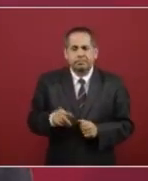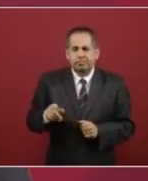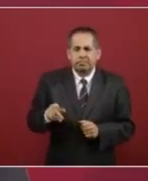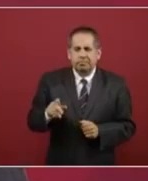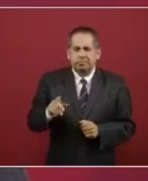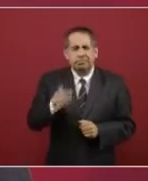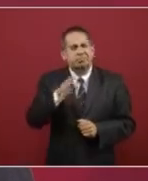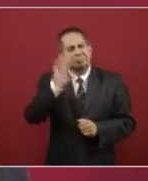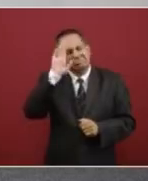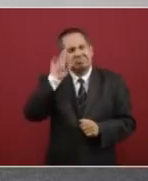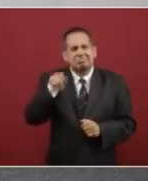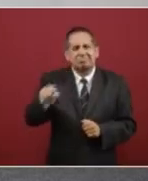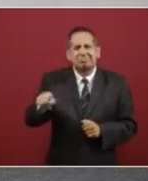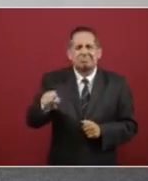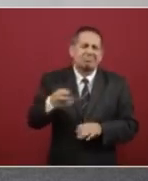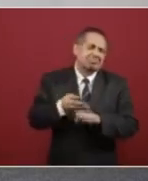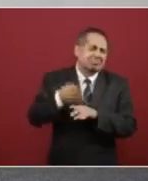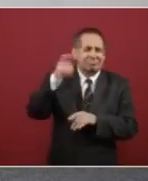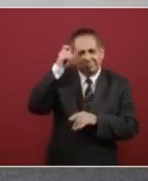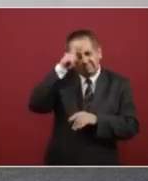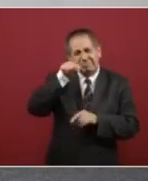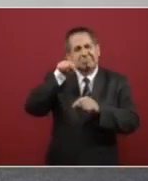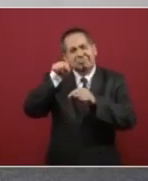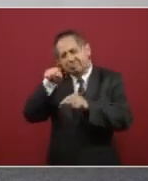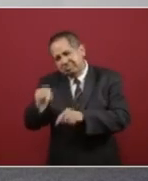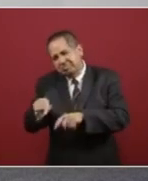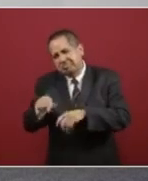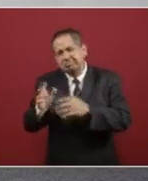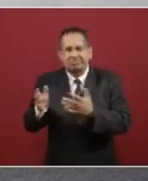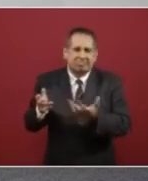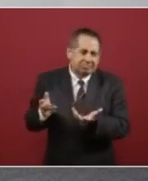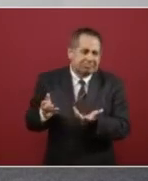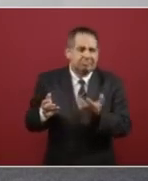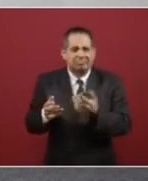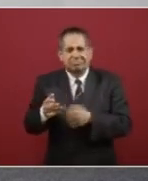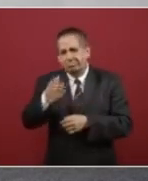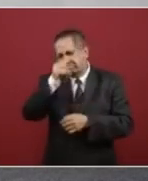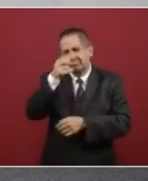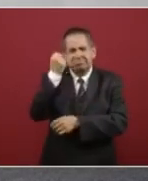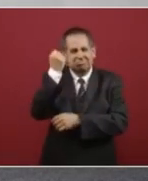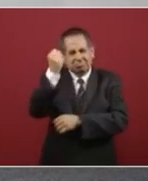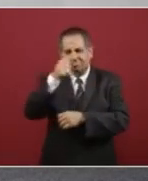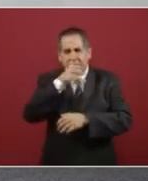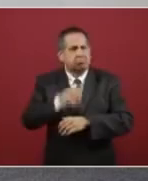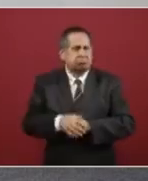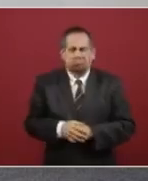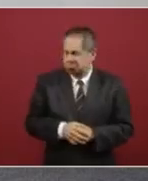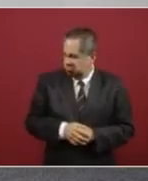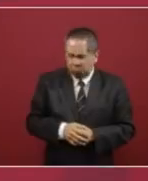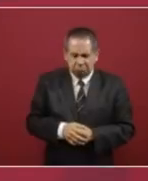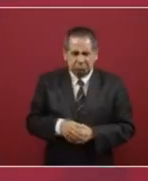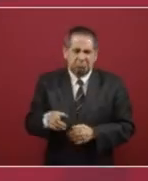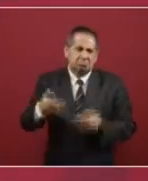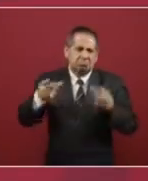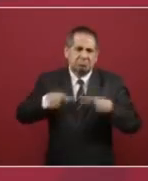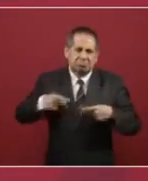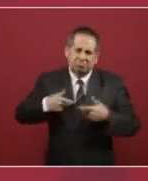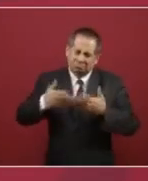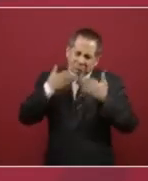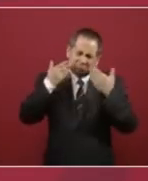pensaba, ¿no?, de que iba a ser muy difícil, que por protestas. No, la gente es muy